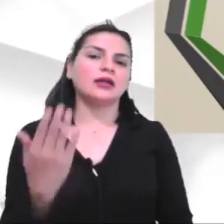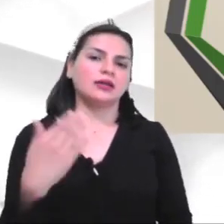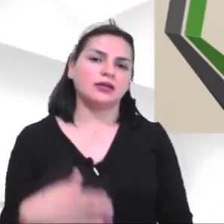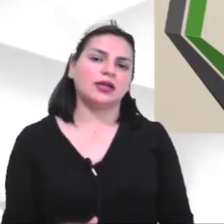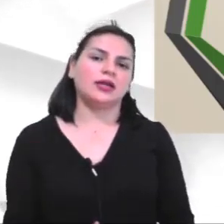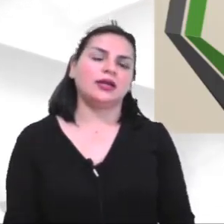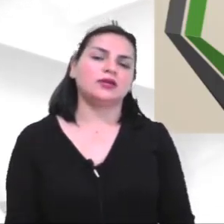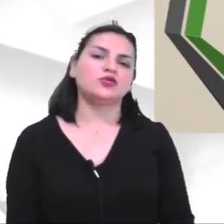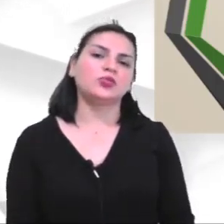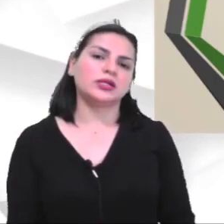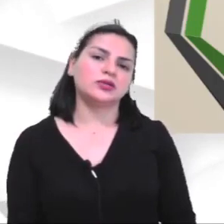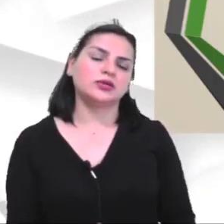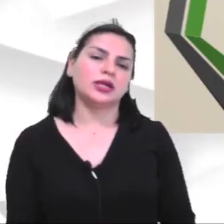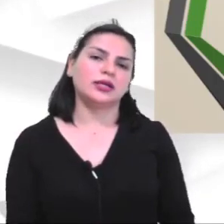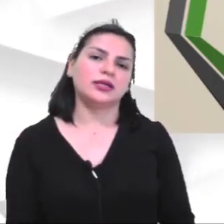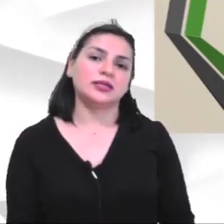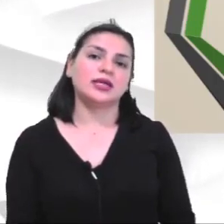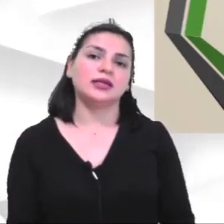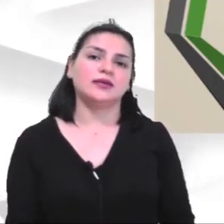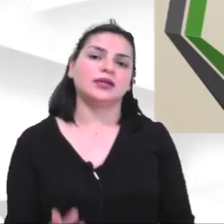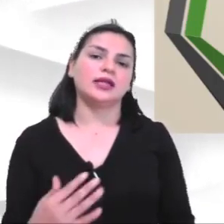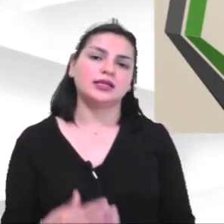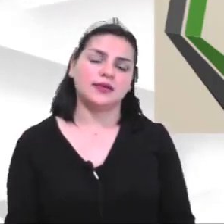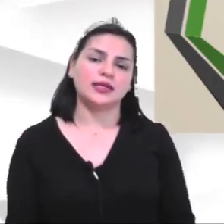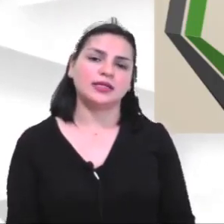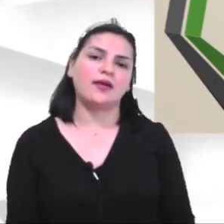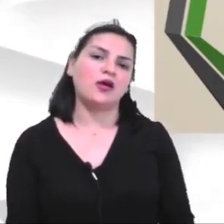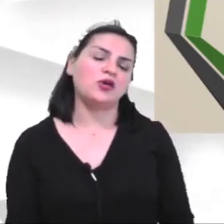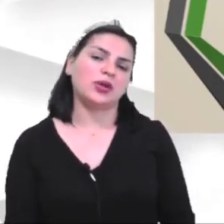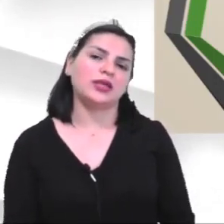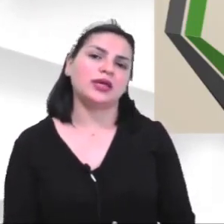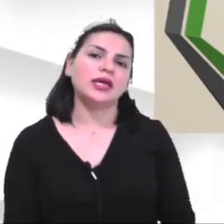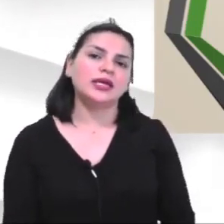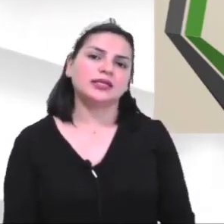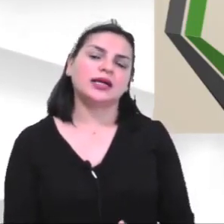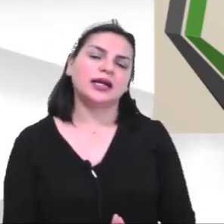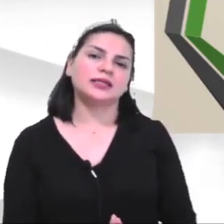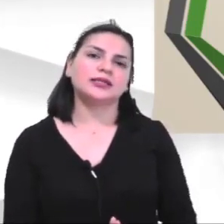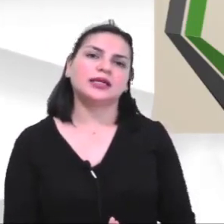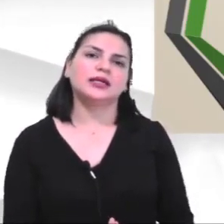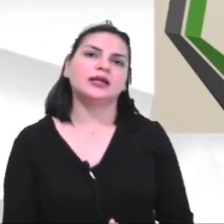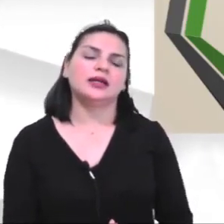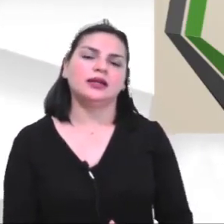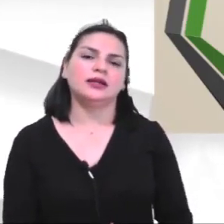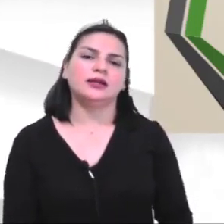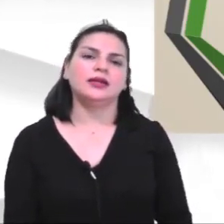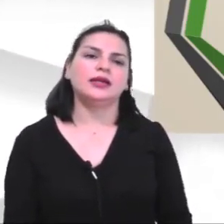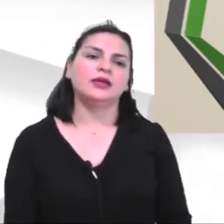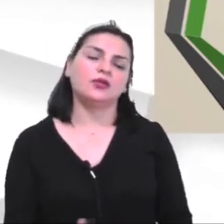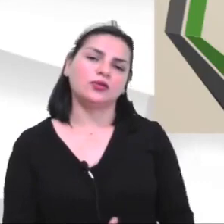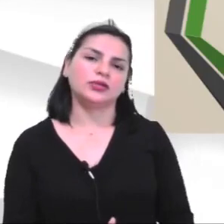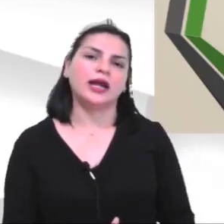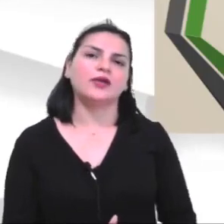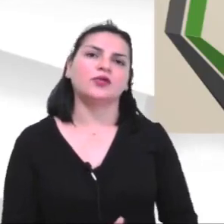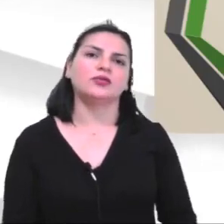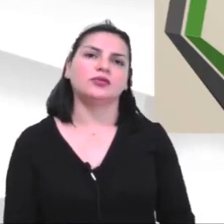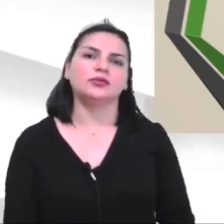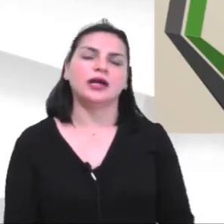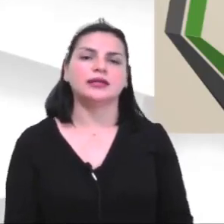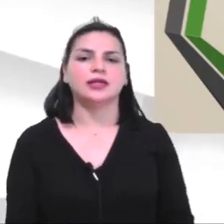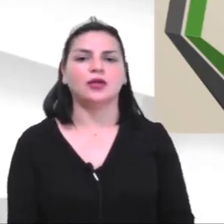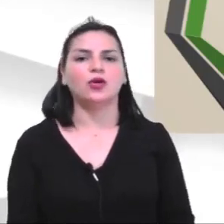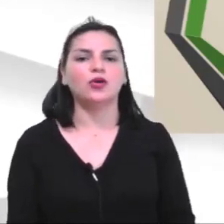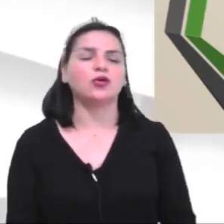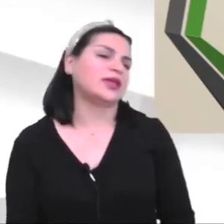vida, su puesto desciende, ¿verdad? Se va hacia abajo y puede llegar a ser lo contrario,